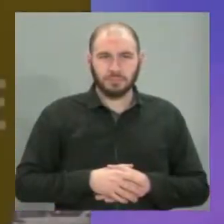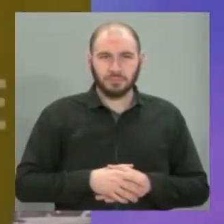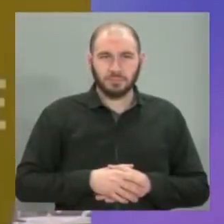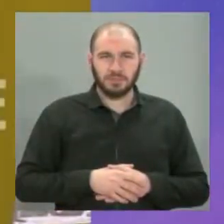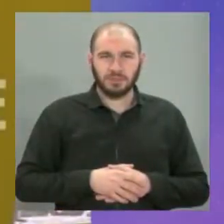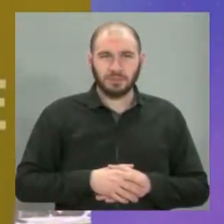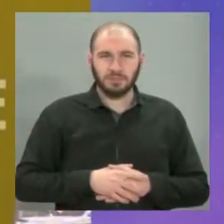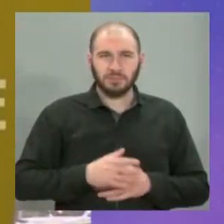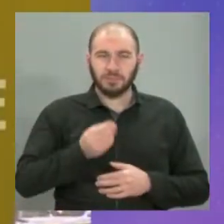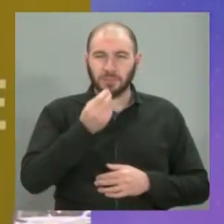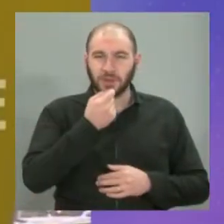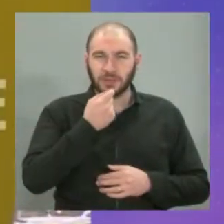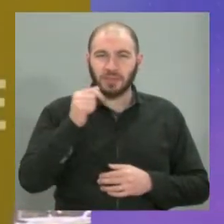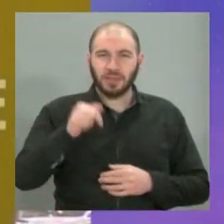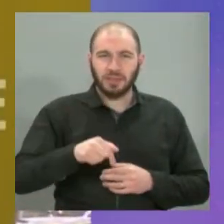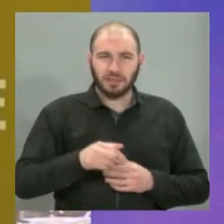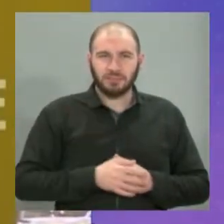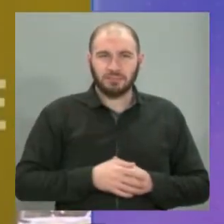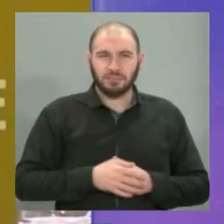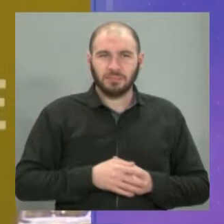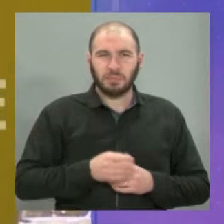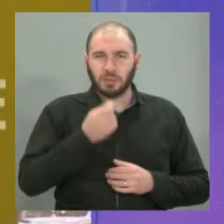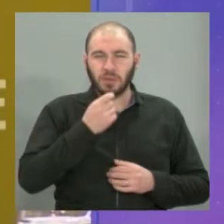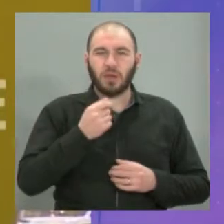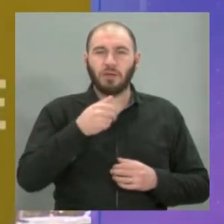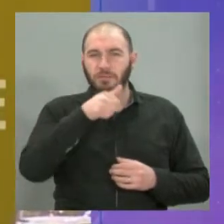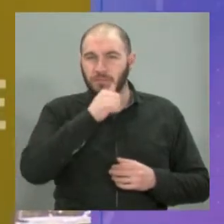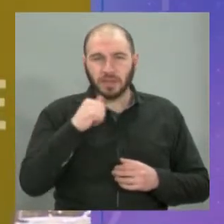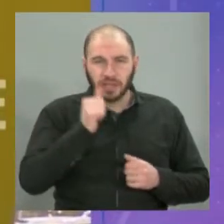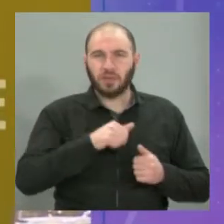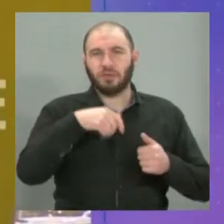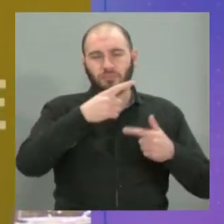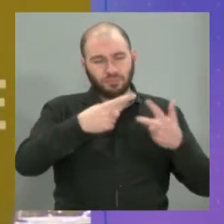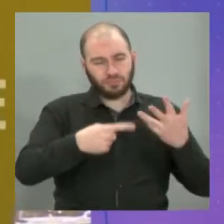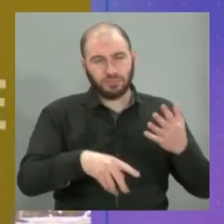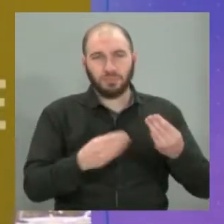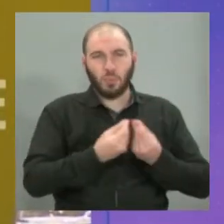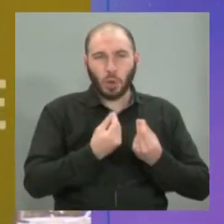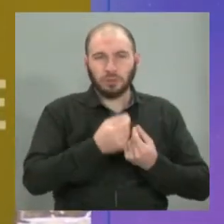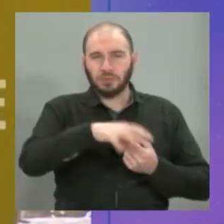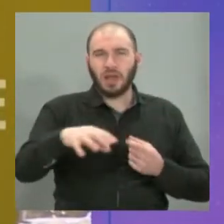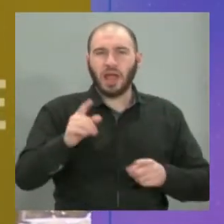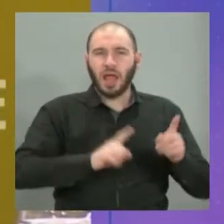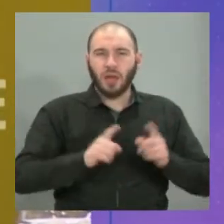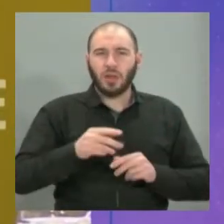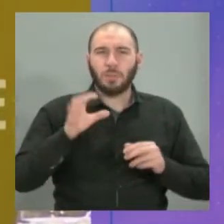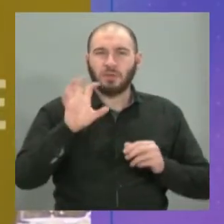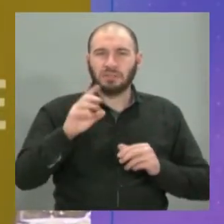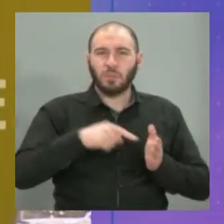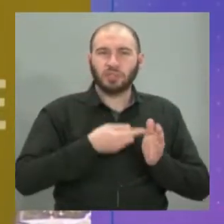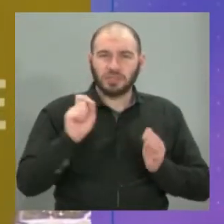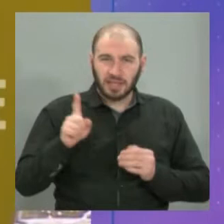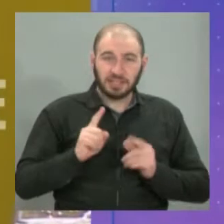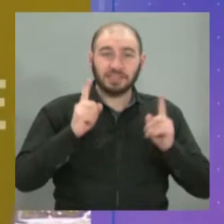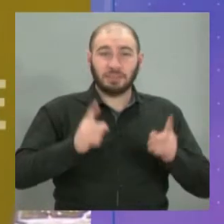Sabemos, por ejemplo, cómo se vende veneno para ratas, cómo se vende veneno para cucarachas, veneno para plagas en algún que otro sembrado en la provincia de Buenos Aires